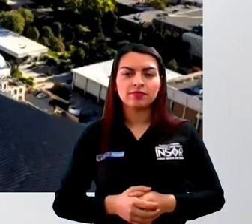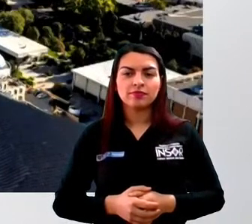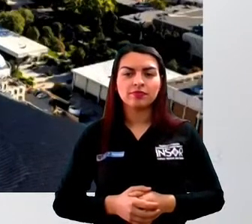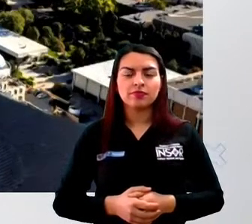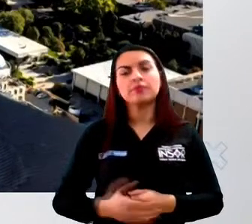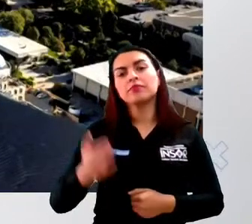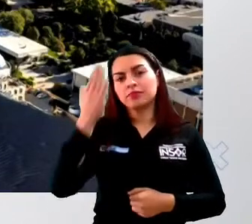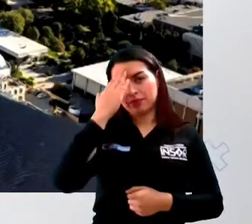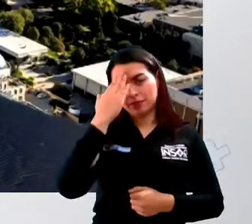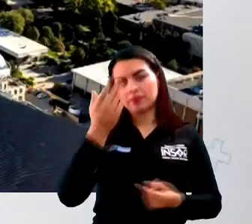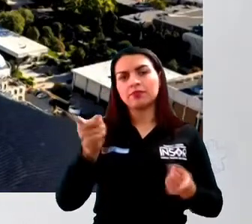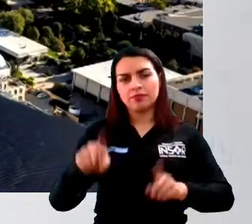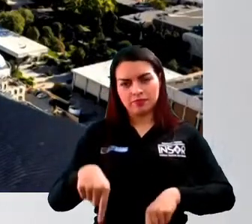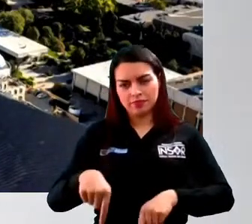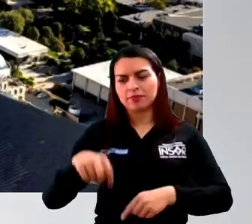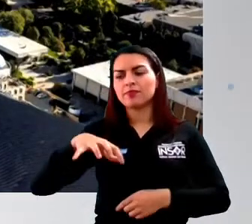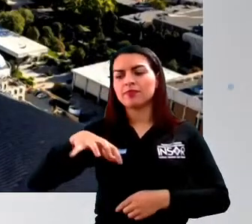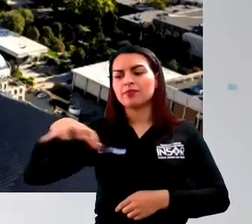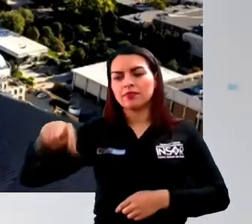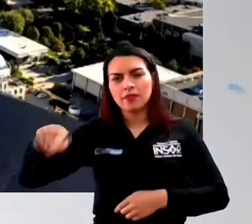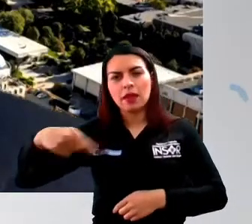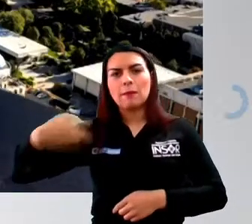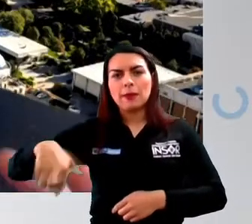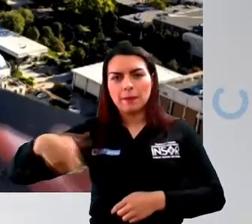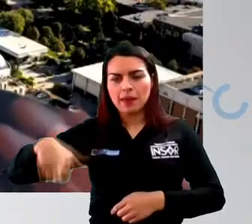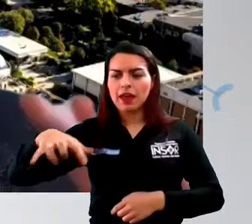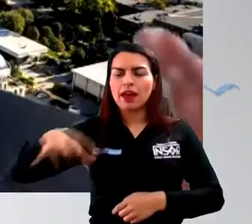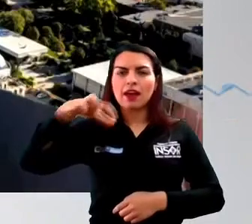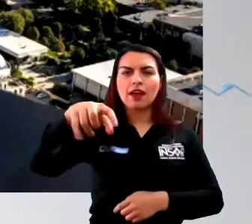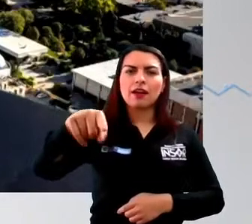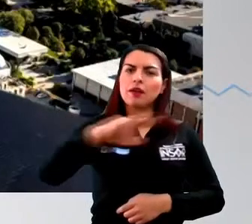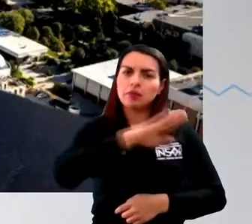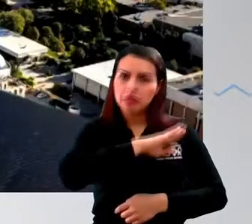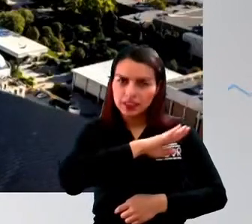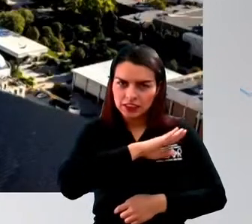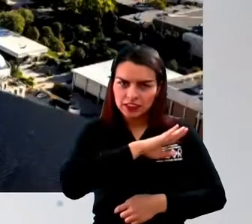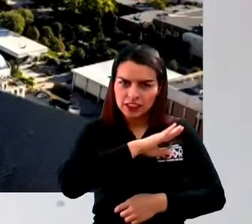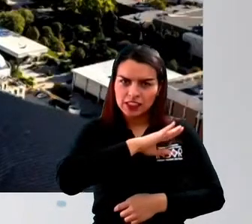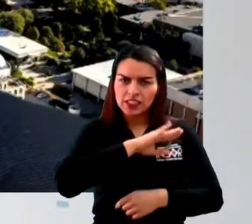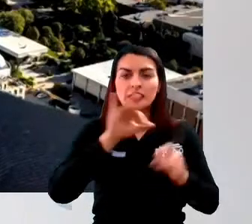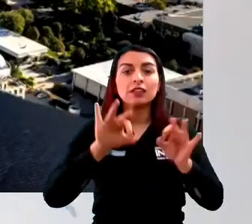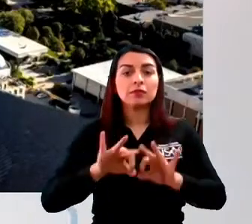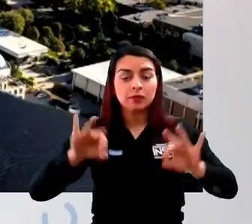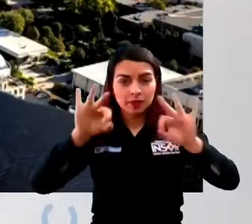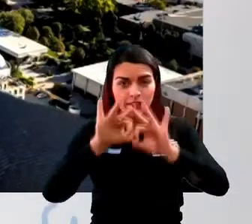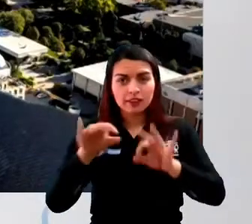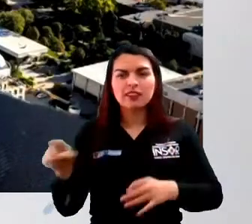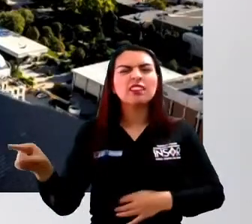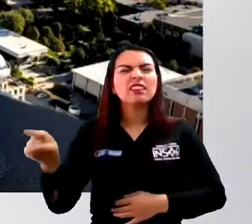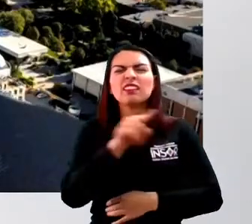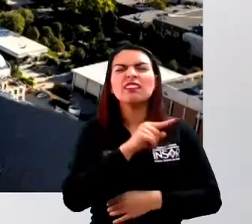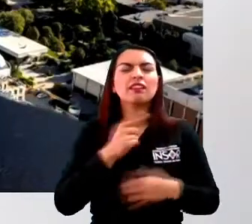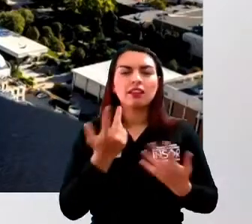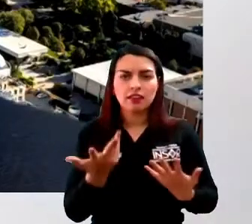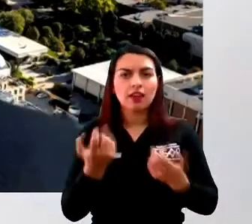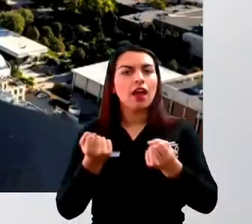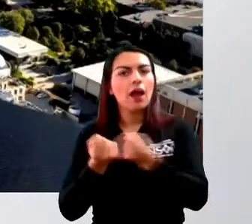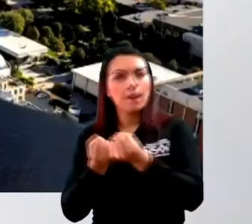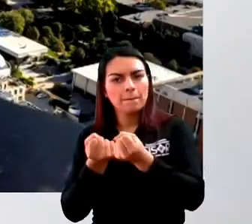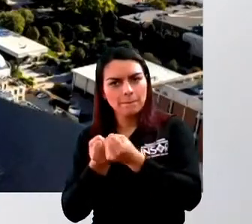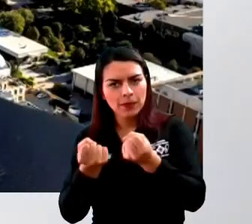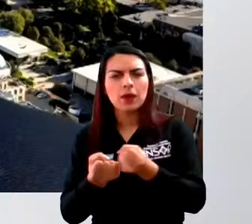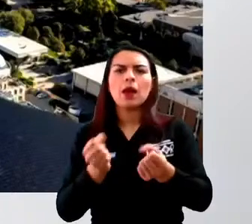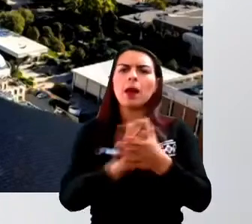primarias y bachilleres, y estos niños en estos ambientes tienen una red de apoyo de amigos